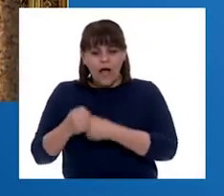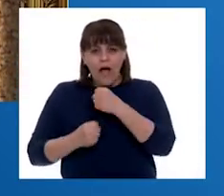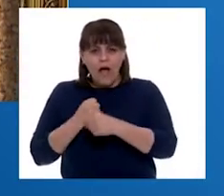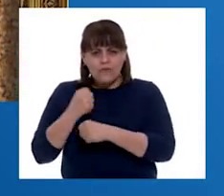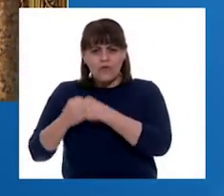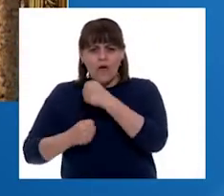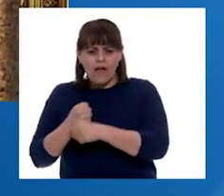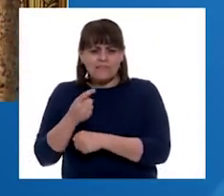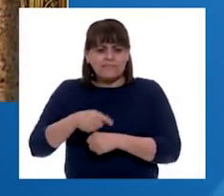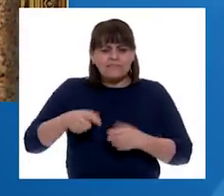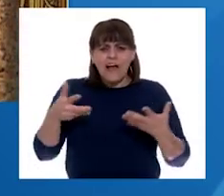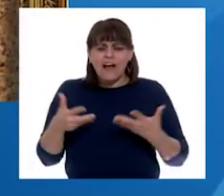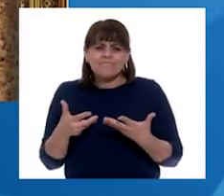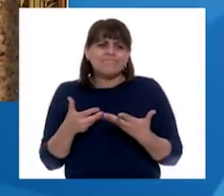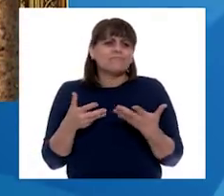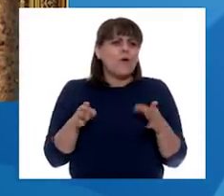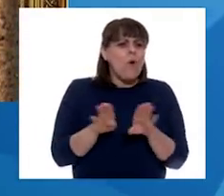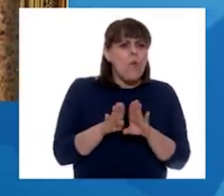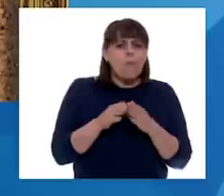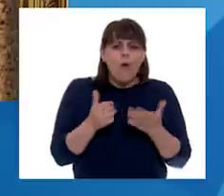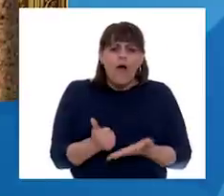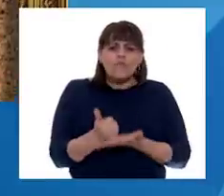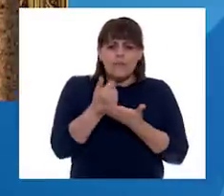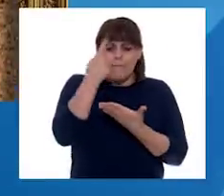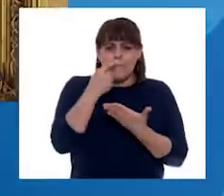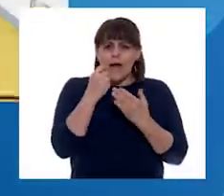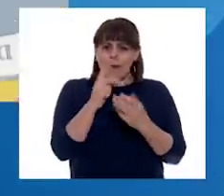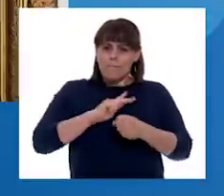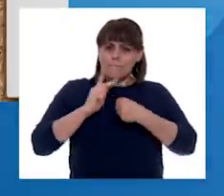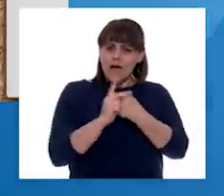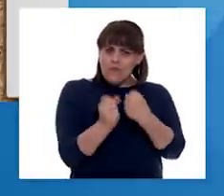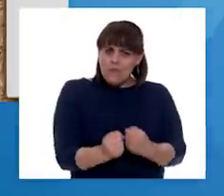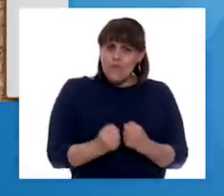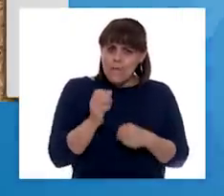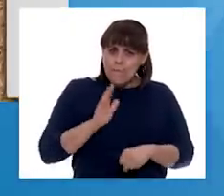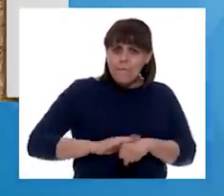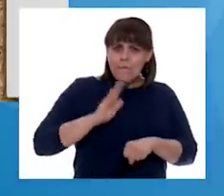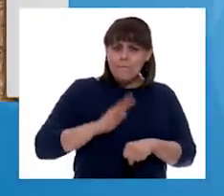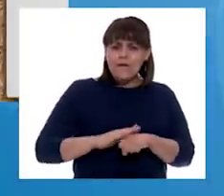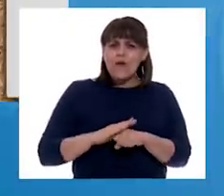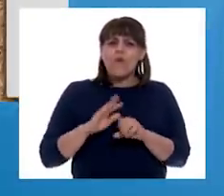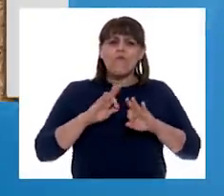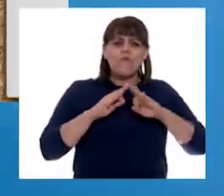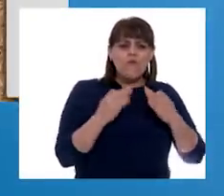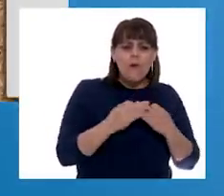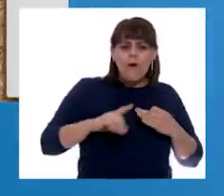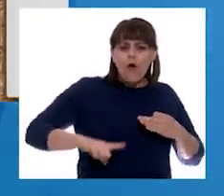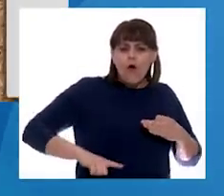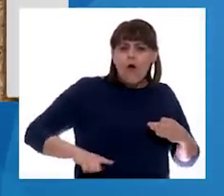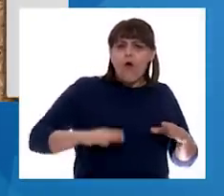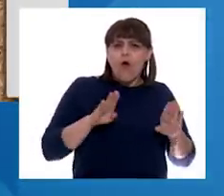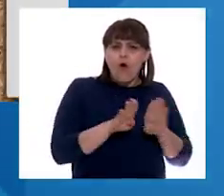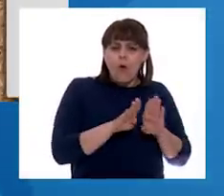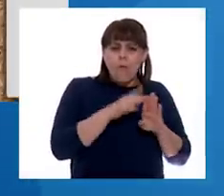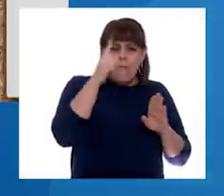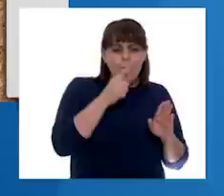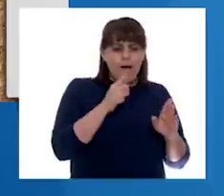con desesperación una solidez nacional, resultando en formas de gobierno que regirían el destino del